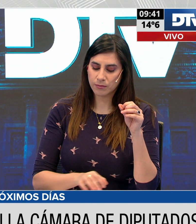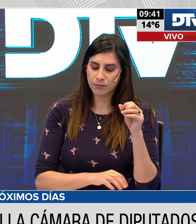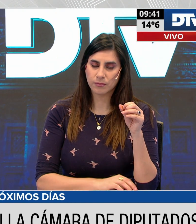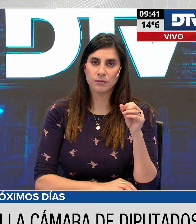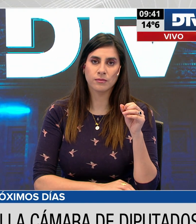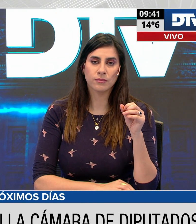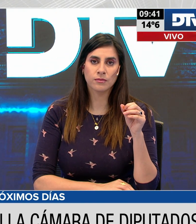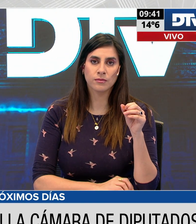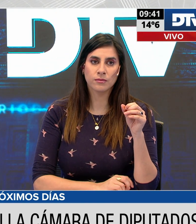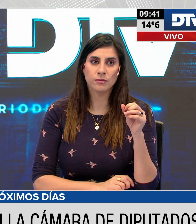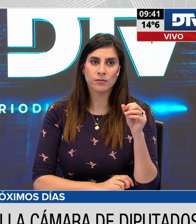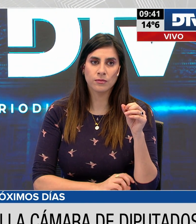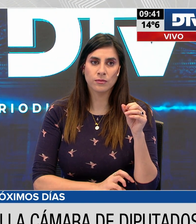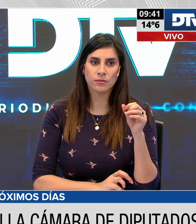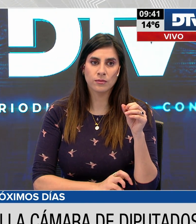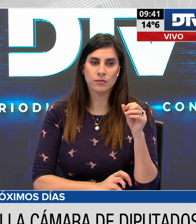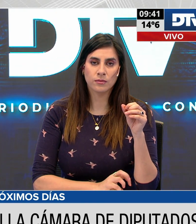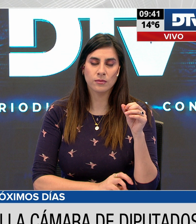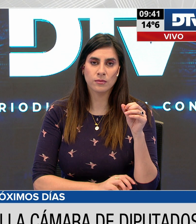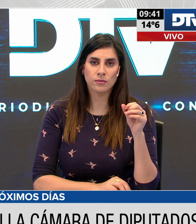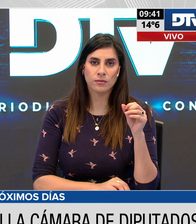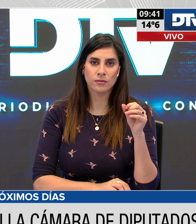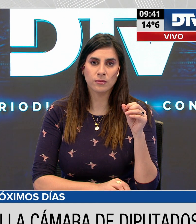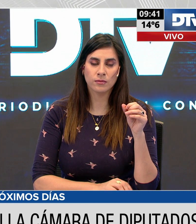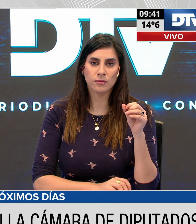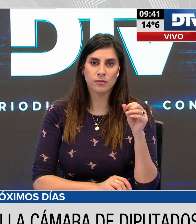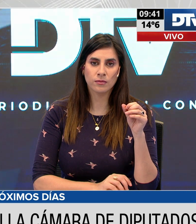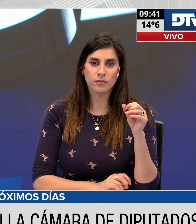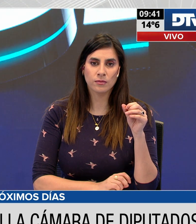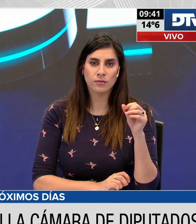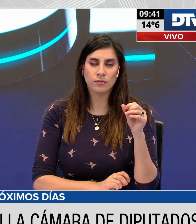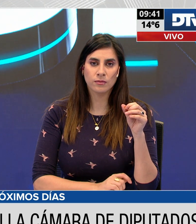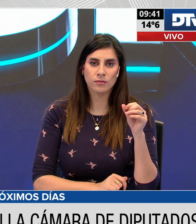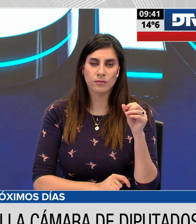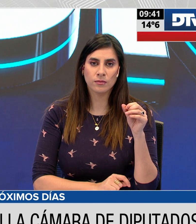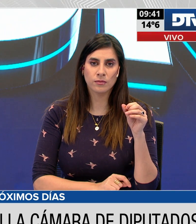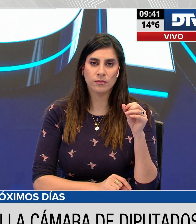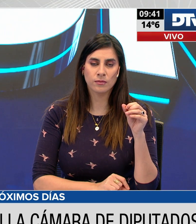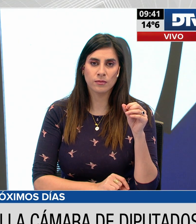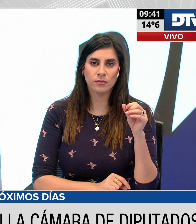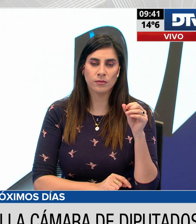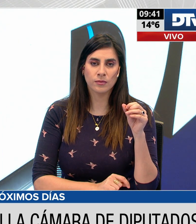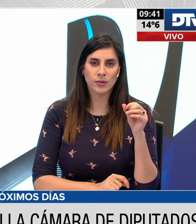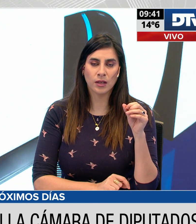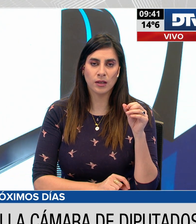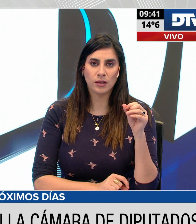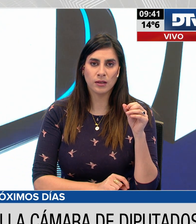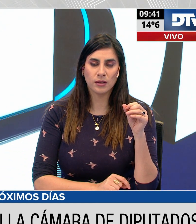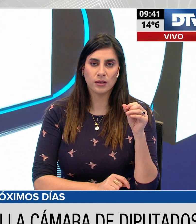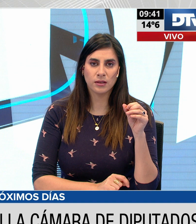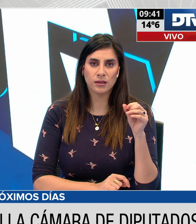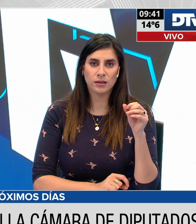con un temario acotado y con una búsqueda de consensos con la oposición para justamente